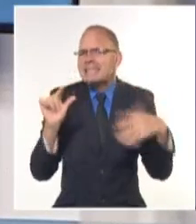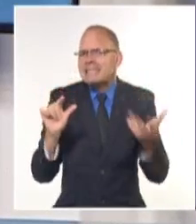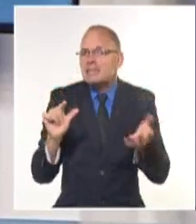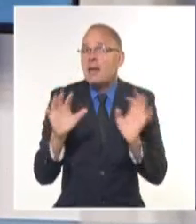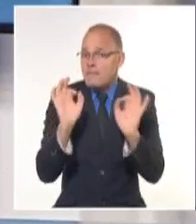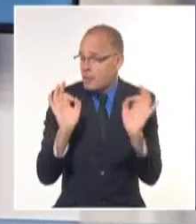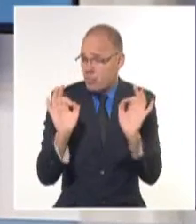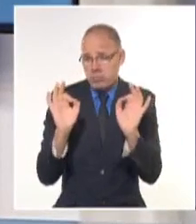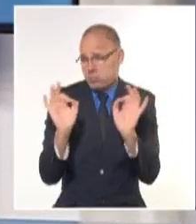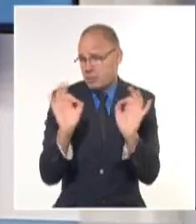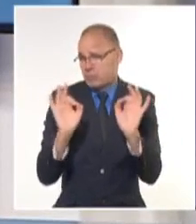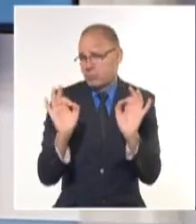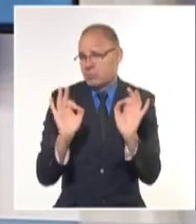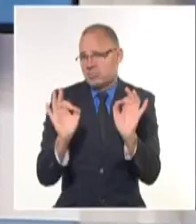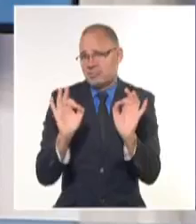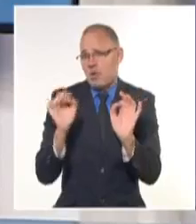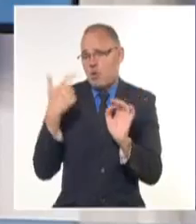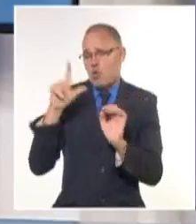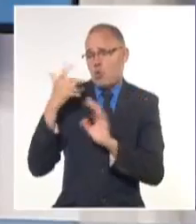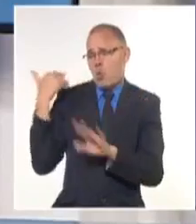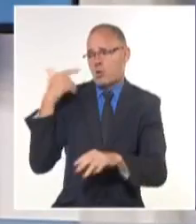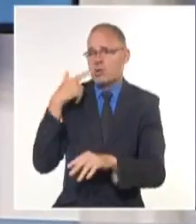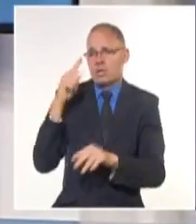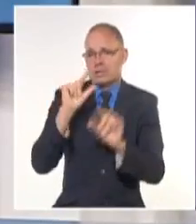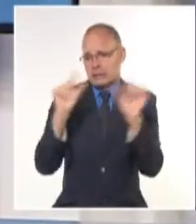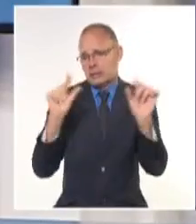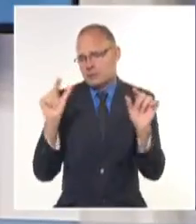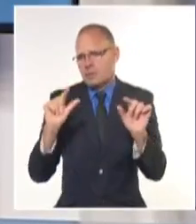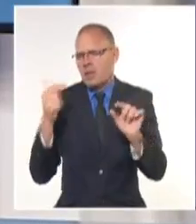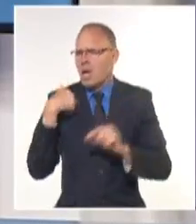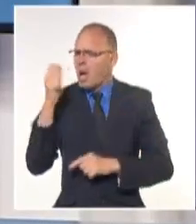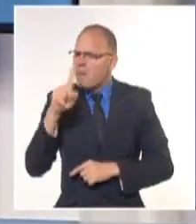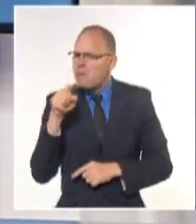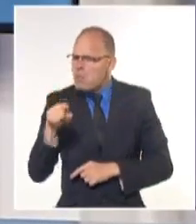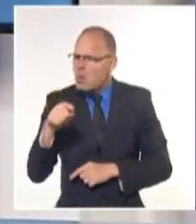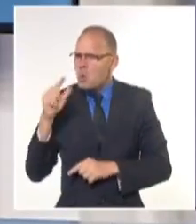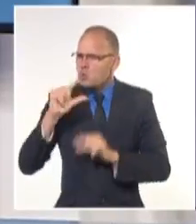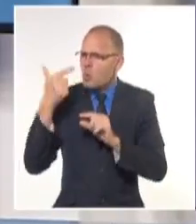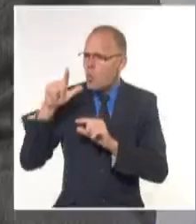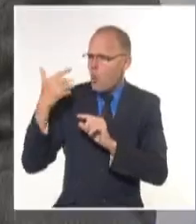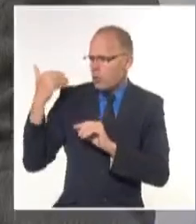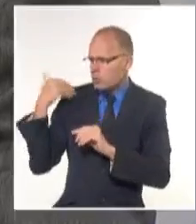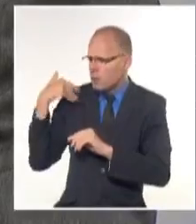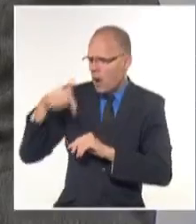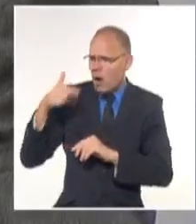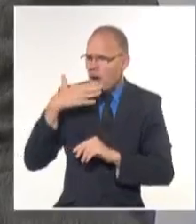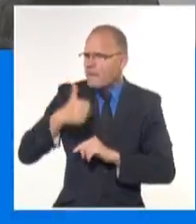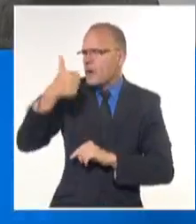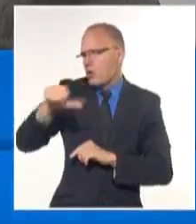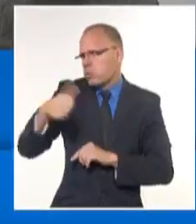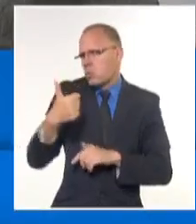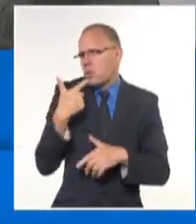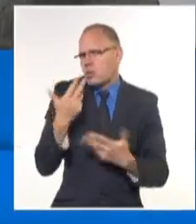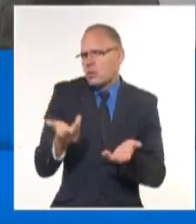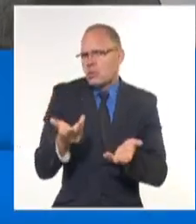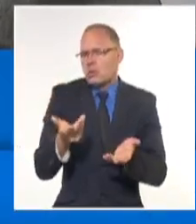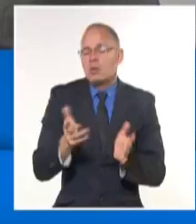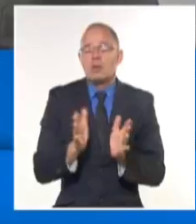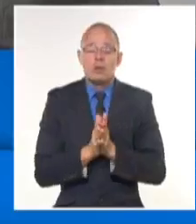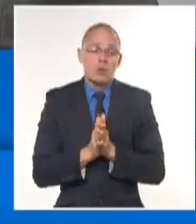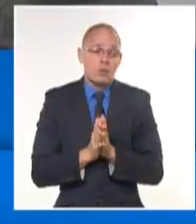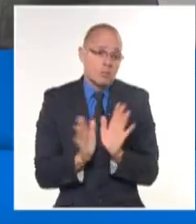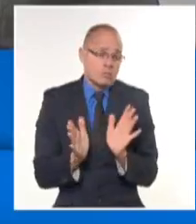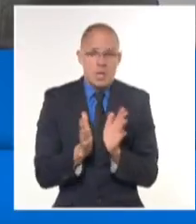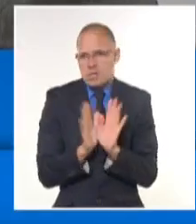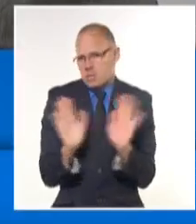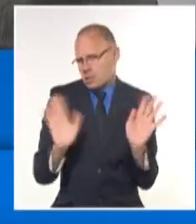que en julio. ¿Hemos avanzado algo? ¿Hay alguna transformación de todo lo que ustedes dijeron en el mes de julio aquí? Nos resulta evidente que a partir de las